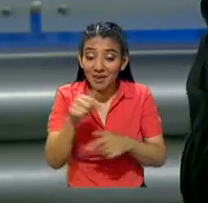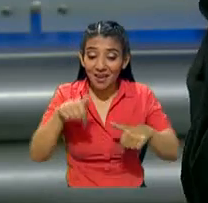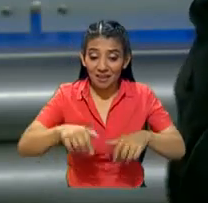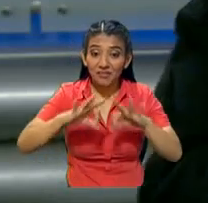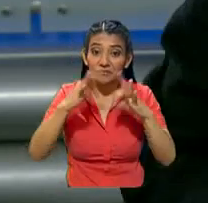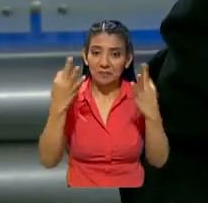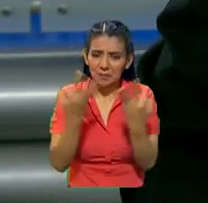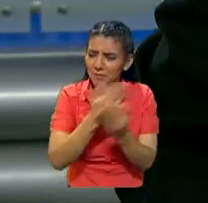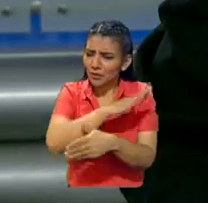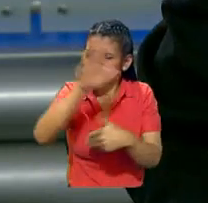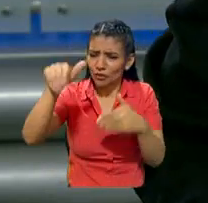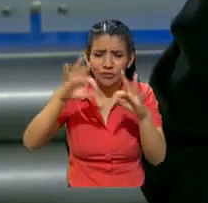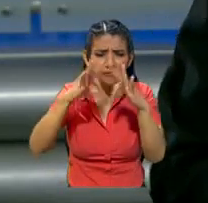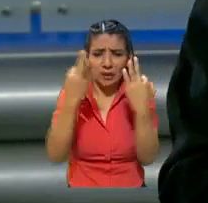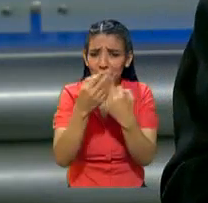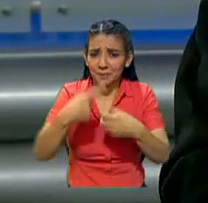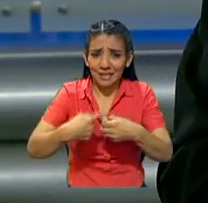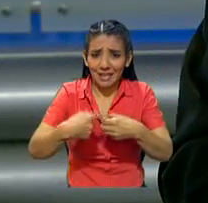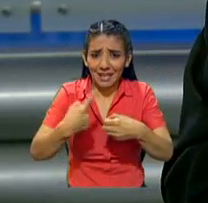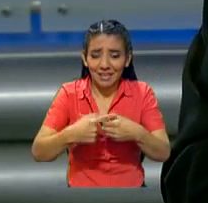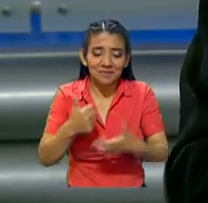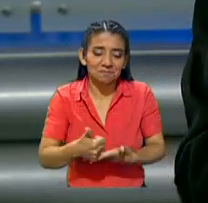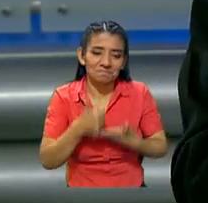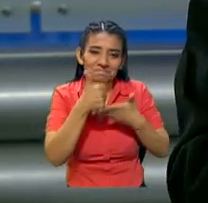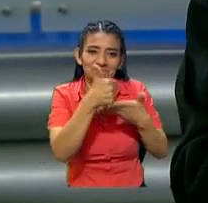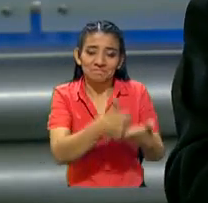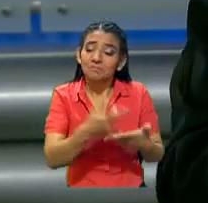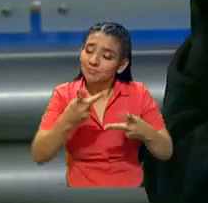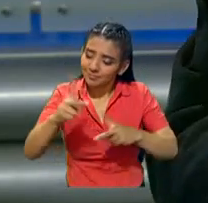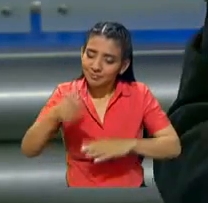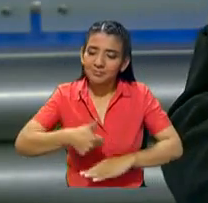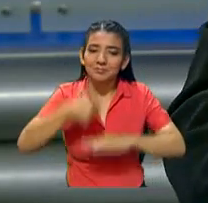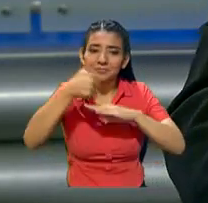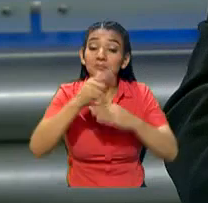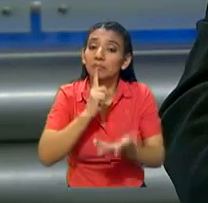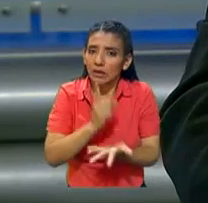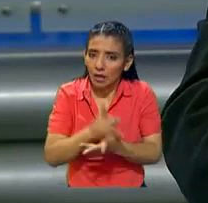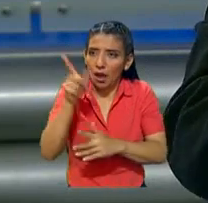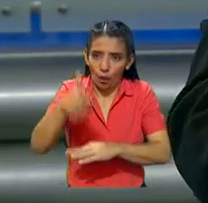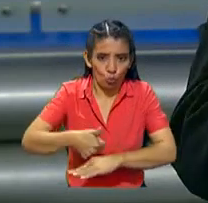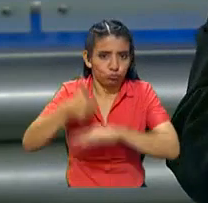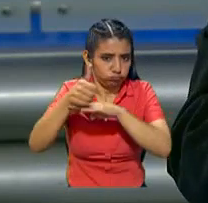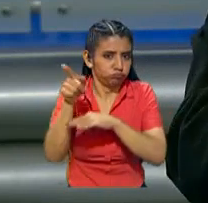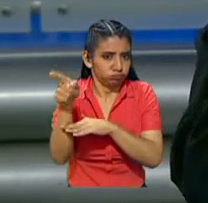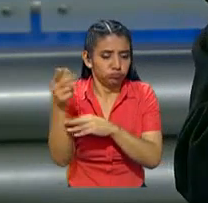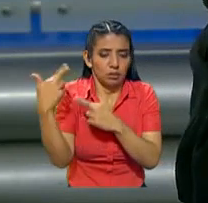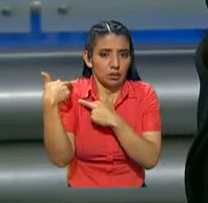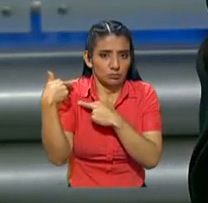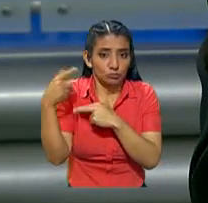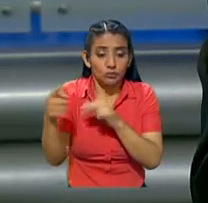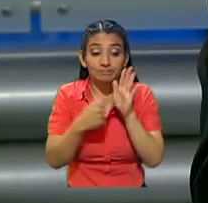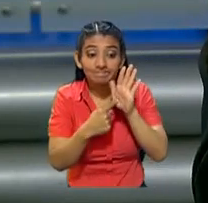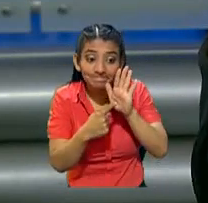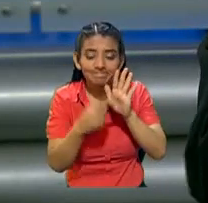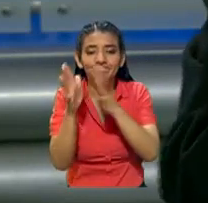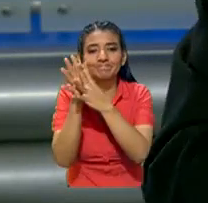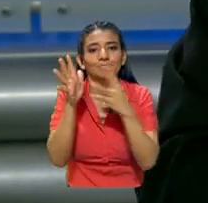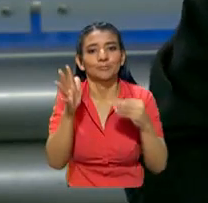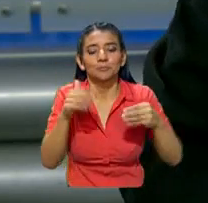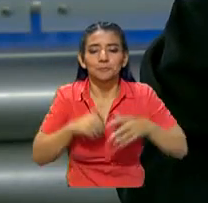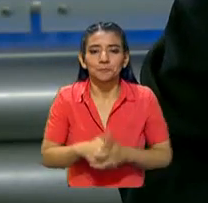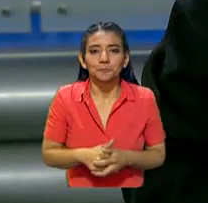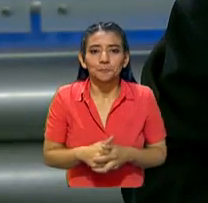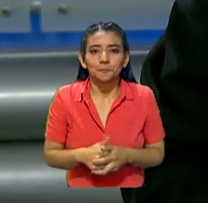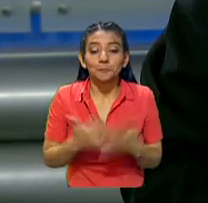familia quiteña, la familia ecuatoriana sale en favor de la ayuda y también la autoridad que tiene que ser el que siempre da el ejemplo en este caso. La